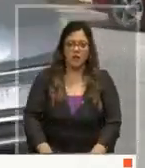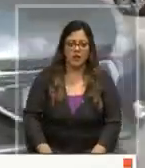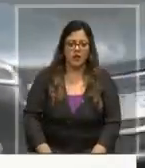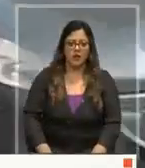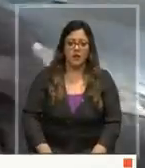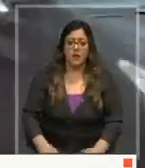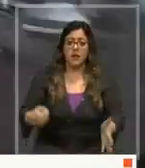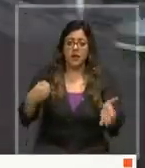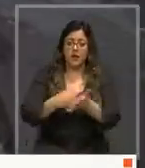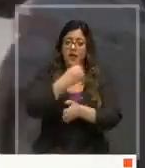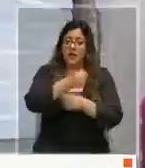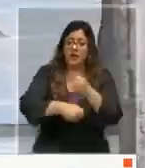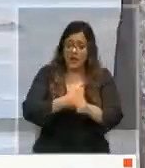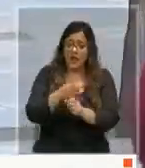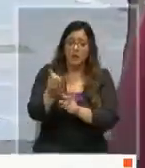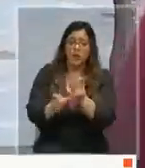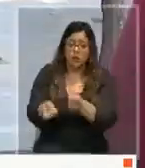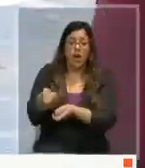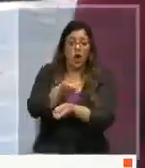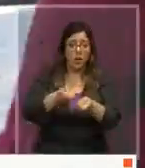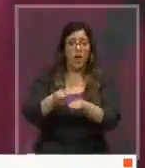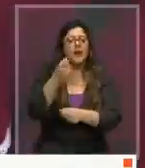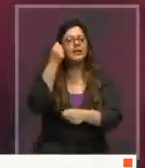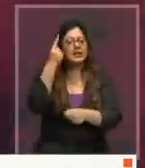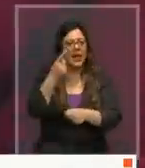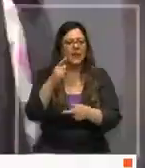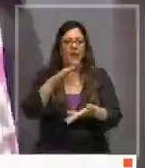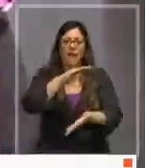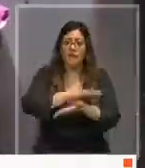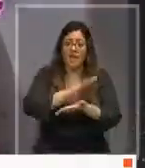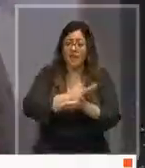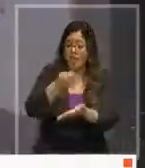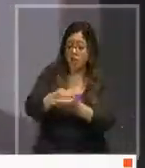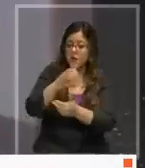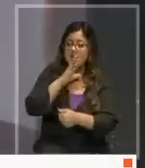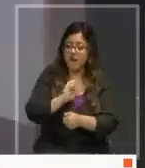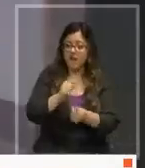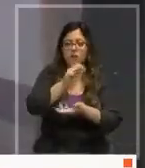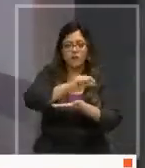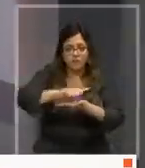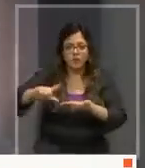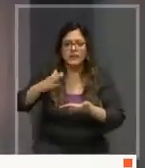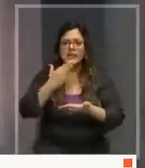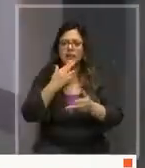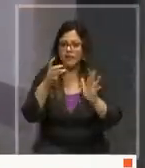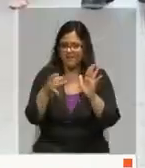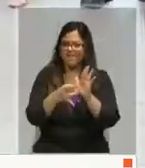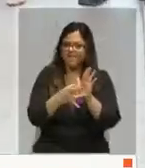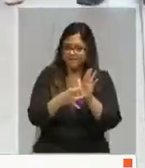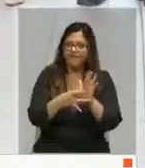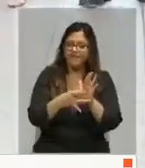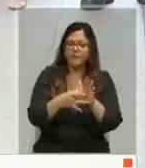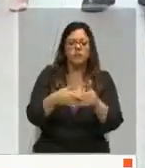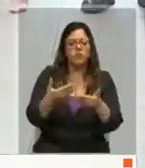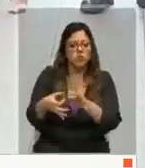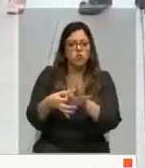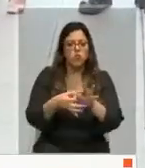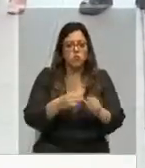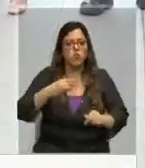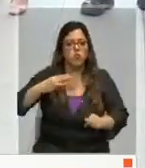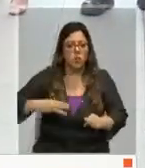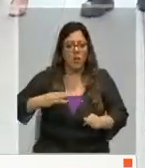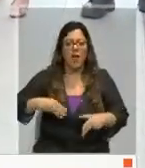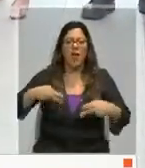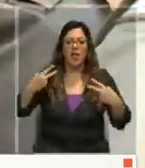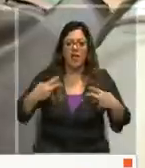año y el comercio lo sabe. Las fiestas y las compras de Navidad aumentan y con ello también la ocurrencia de delitos. Es por ello que la Municipalidad